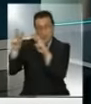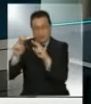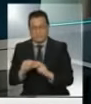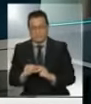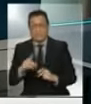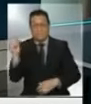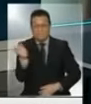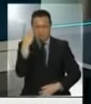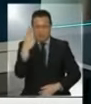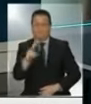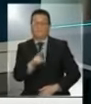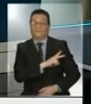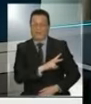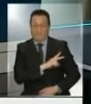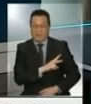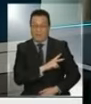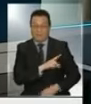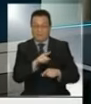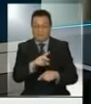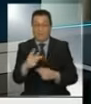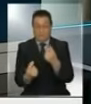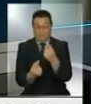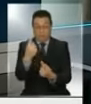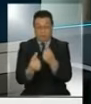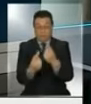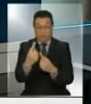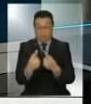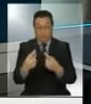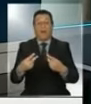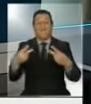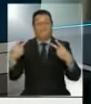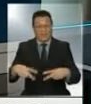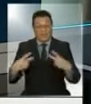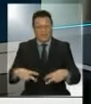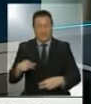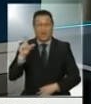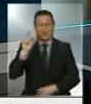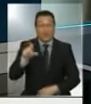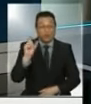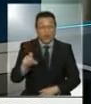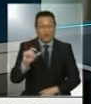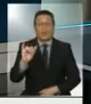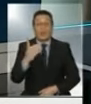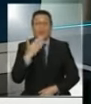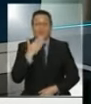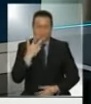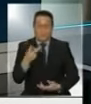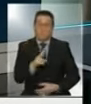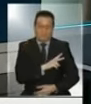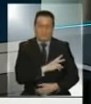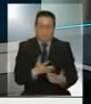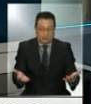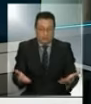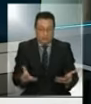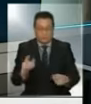primera es valparaíso que va a tener lanzamientos en viña del mar en concón y por supuesto también en el propio puerto